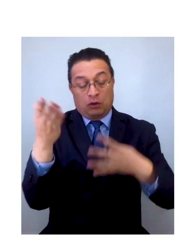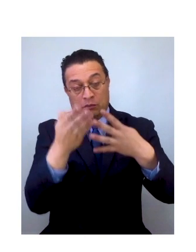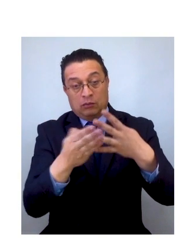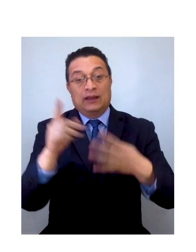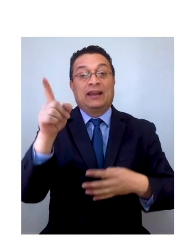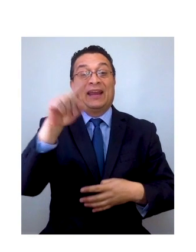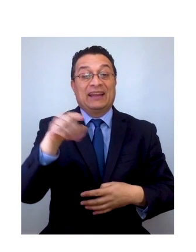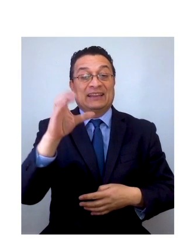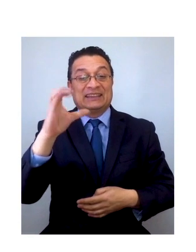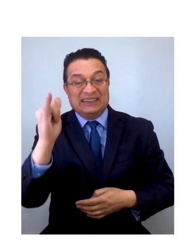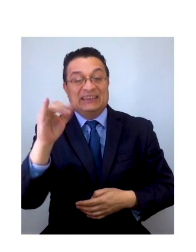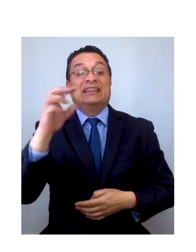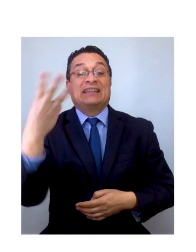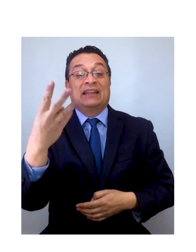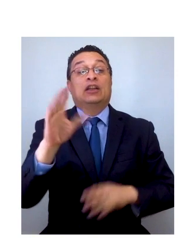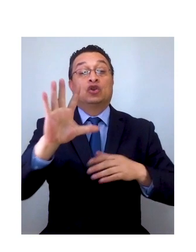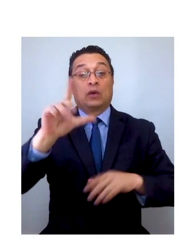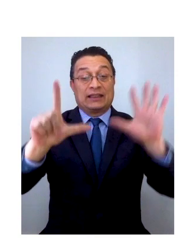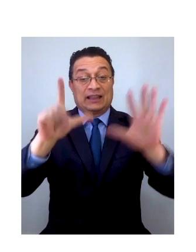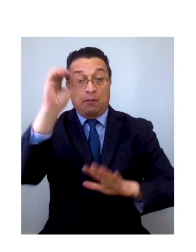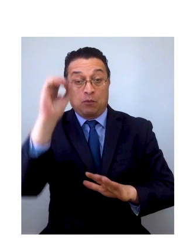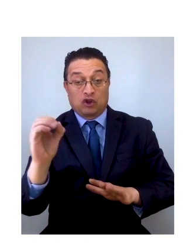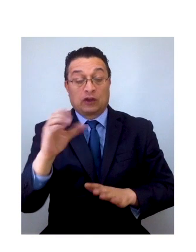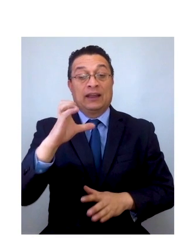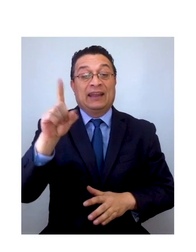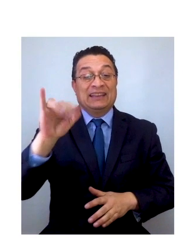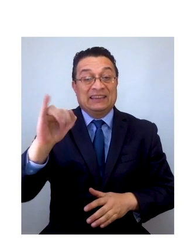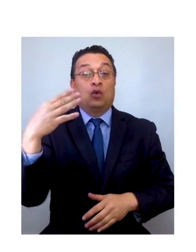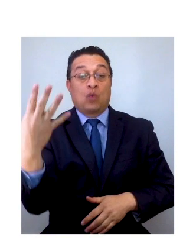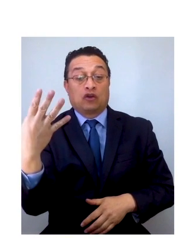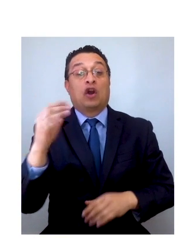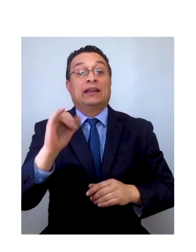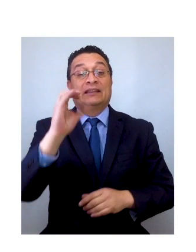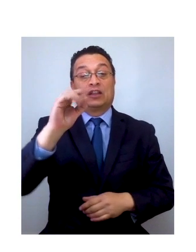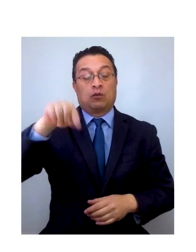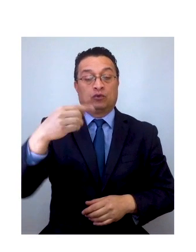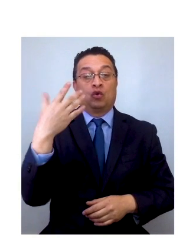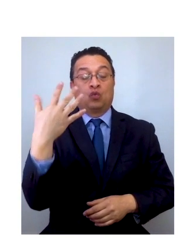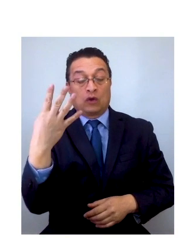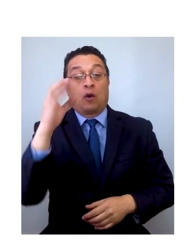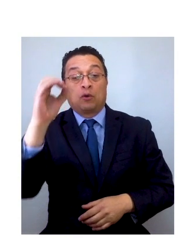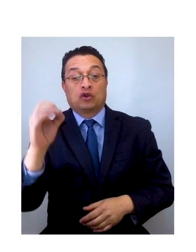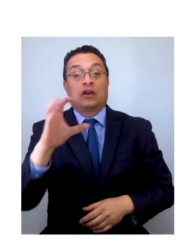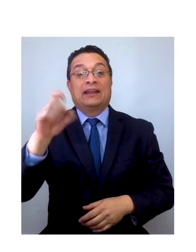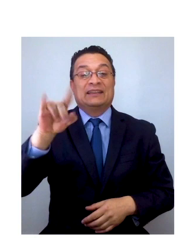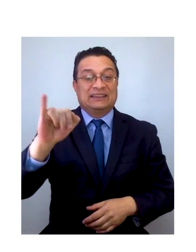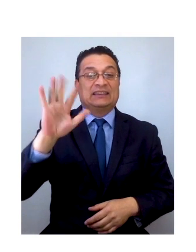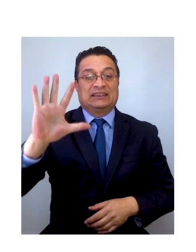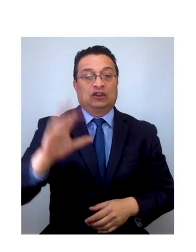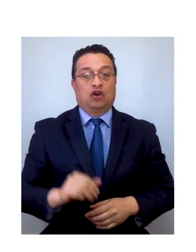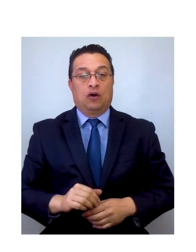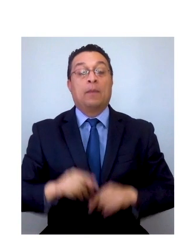pacientes categorizados como ESI 3, 57% en categoría ESI 4 y un 0.4% en categoría